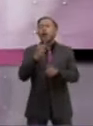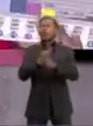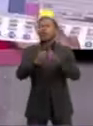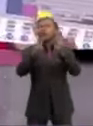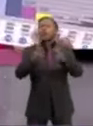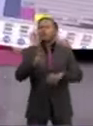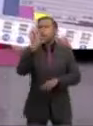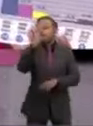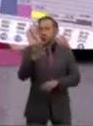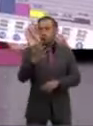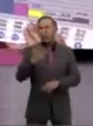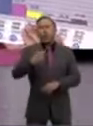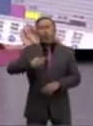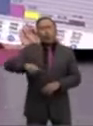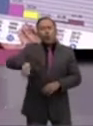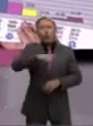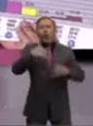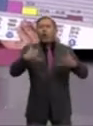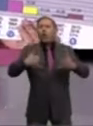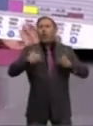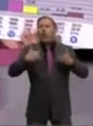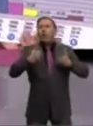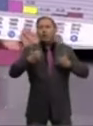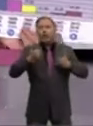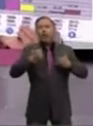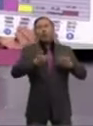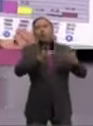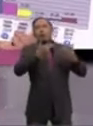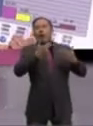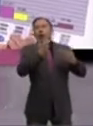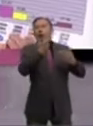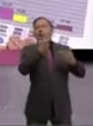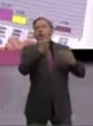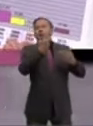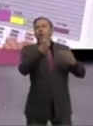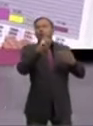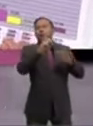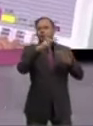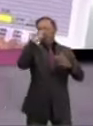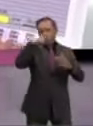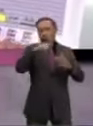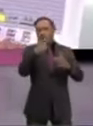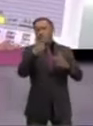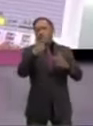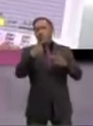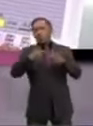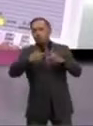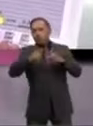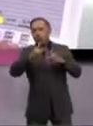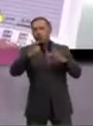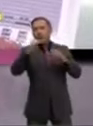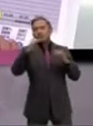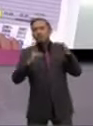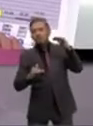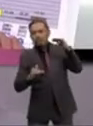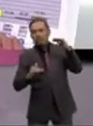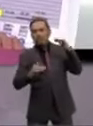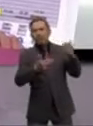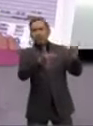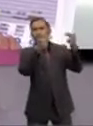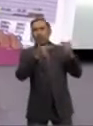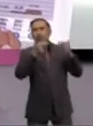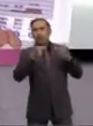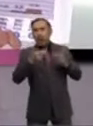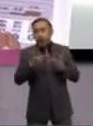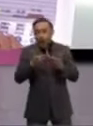los jóvenes de la herencia de las devaluaciones. Quiero que me respondan si en esta administración hemos tenido una devaluación